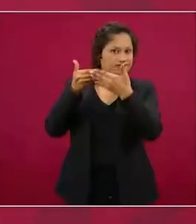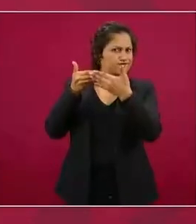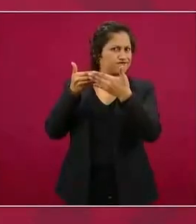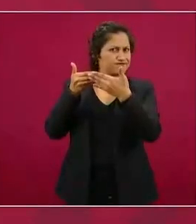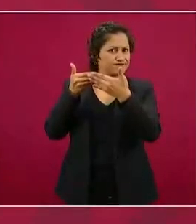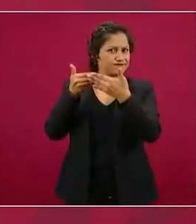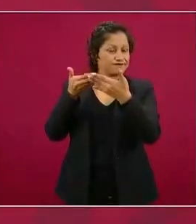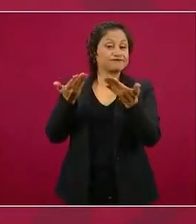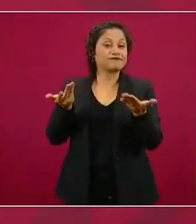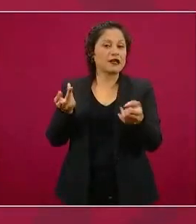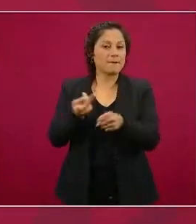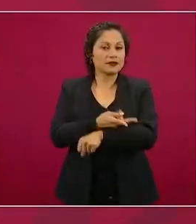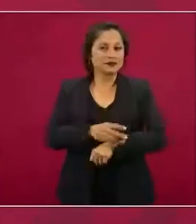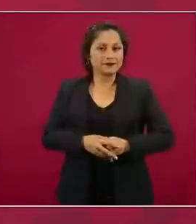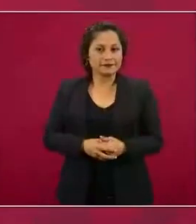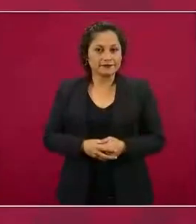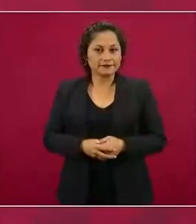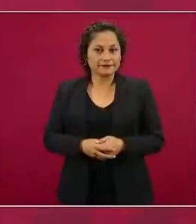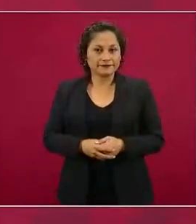pues es que ya no